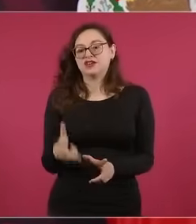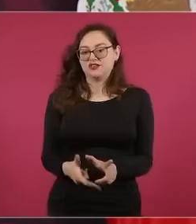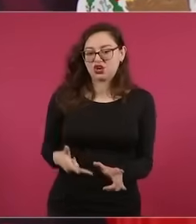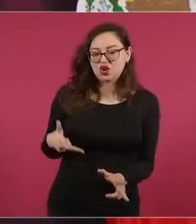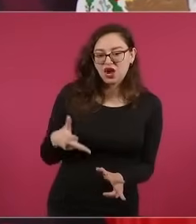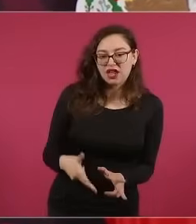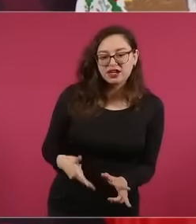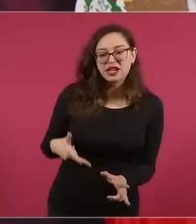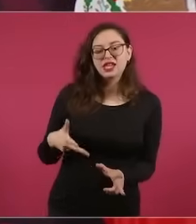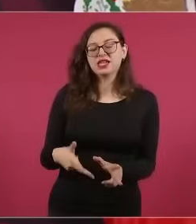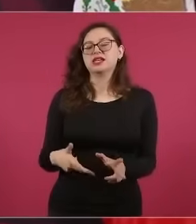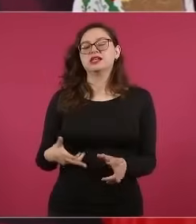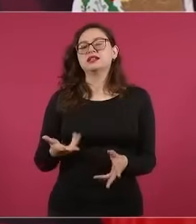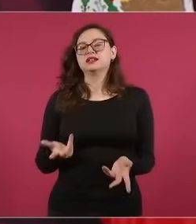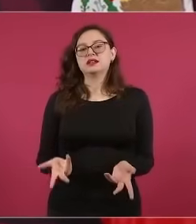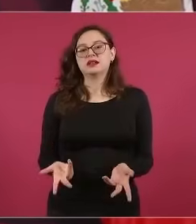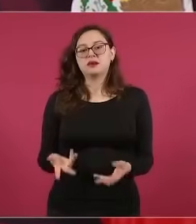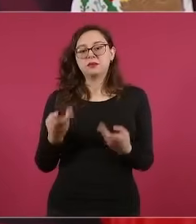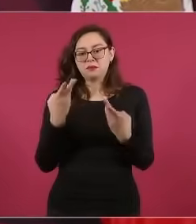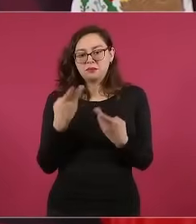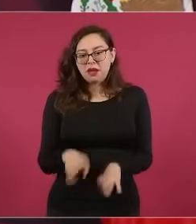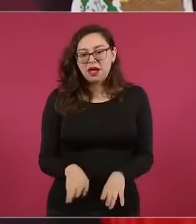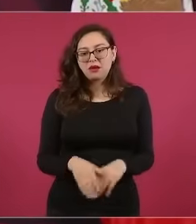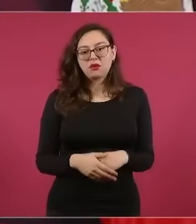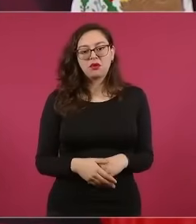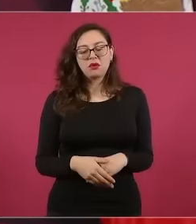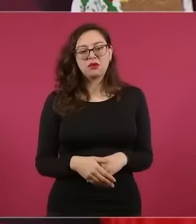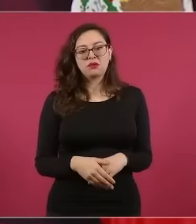ferrocarriles, los bancos,